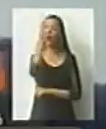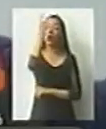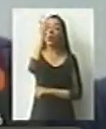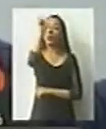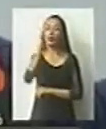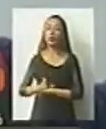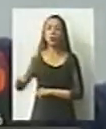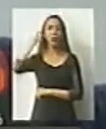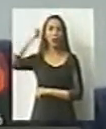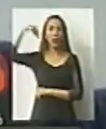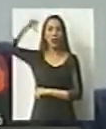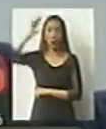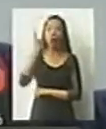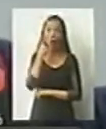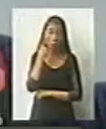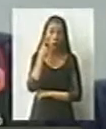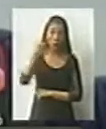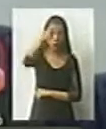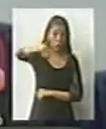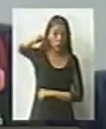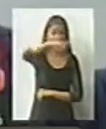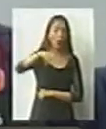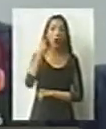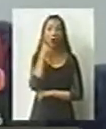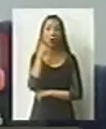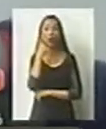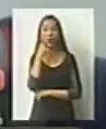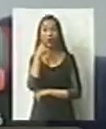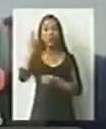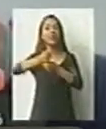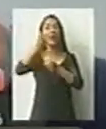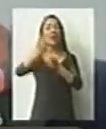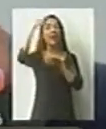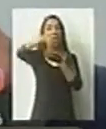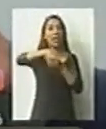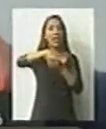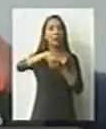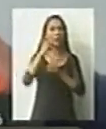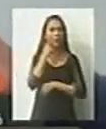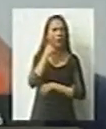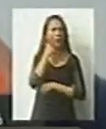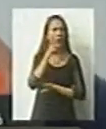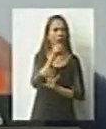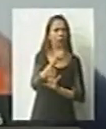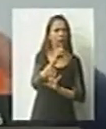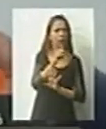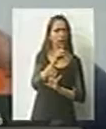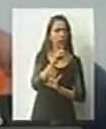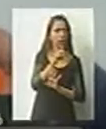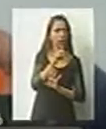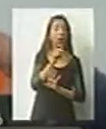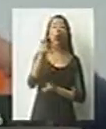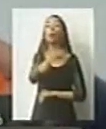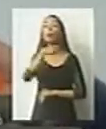edad, un conocido dirigente de un centro vecinal, presidente de un centro vecinal de nuestra